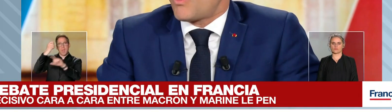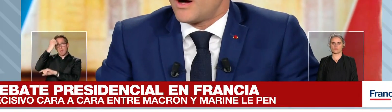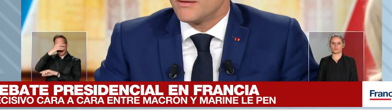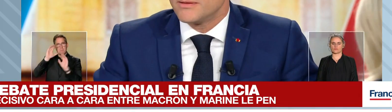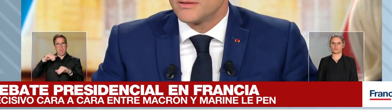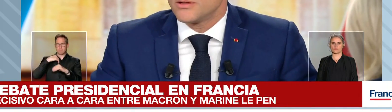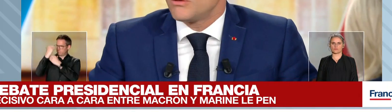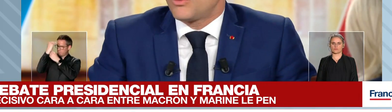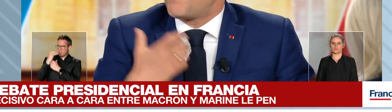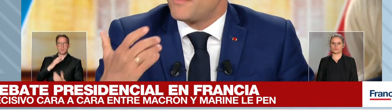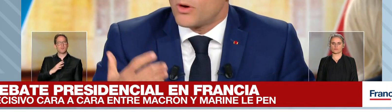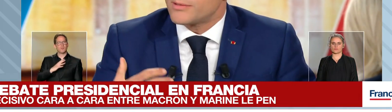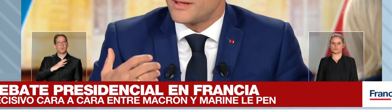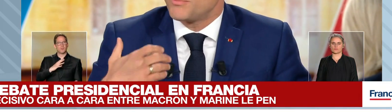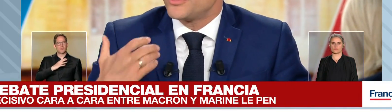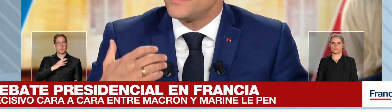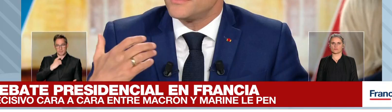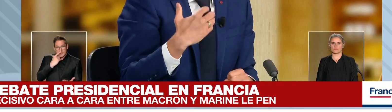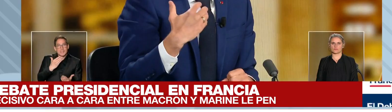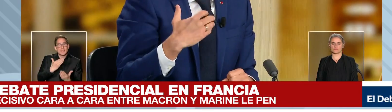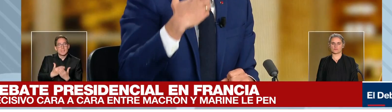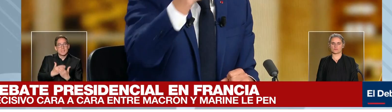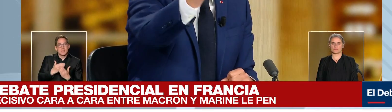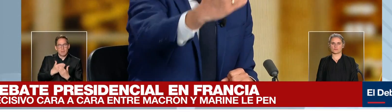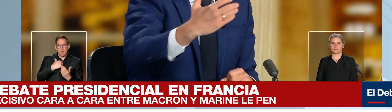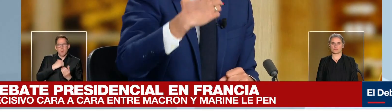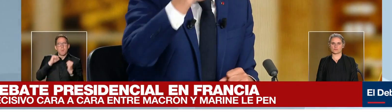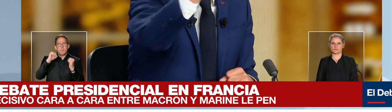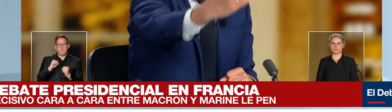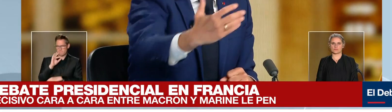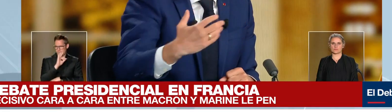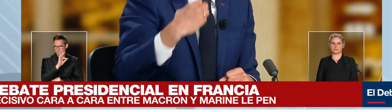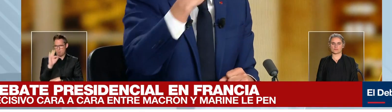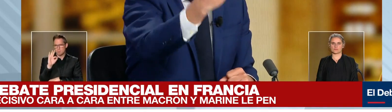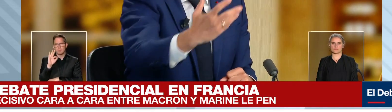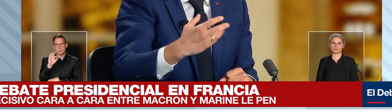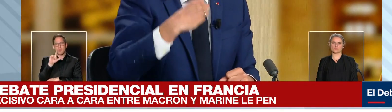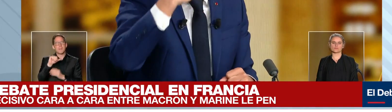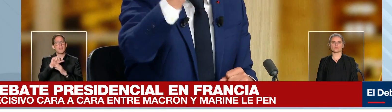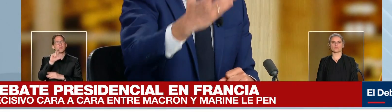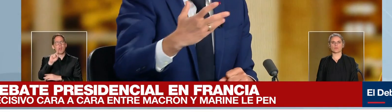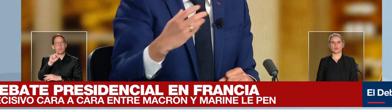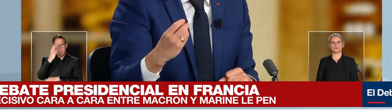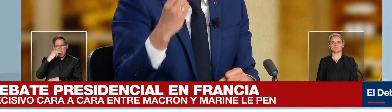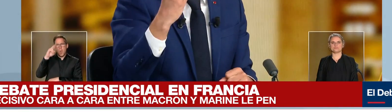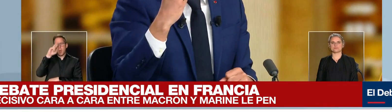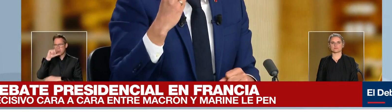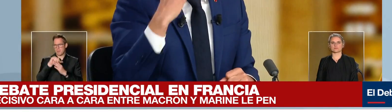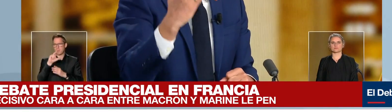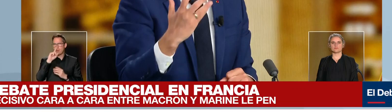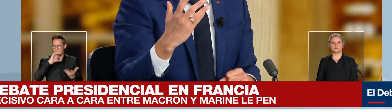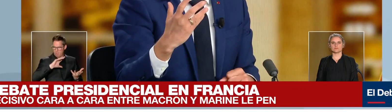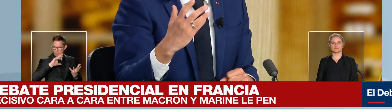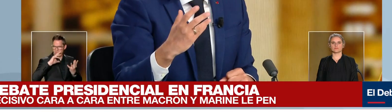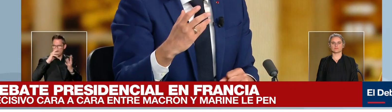controlarlos mejor, aunque sean estadounidenses. Yo creo a la imposibilidad de poder construir una Europa de 2030, de la